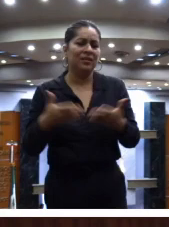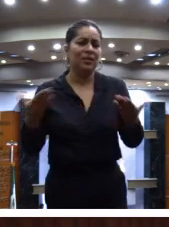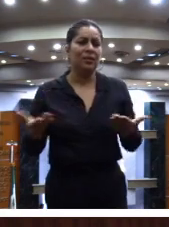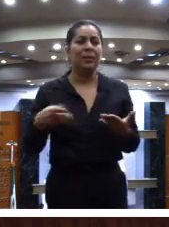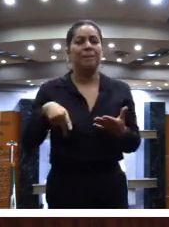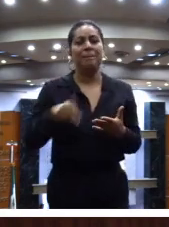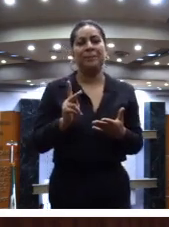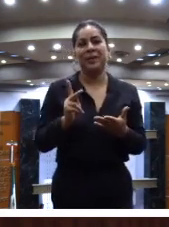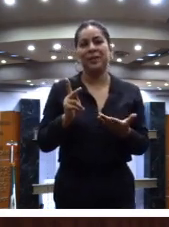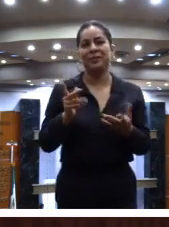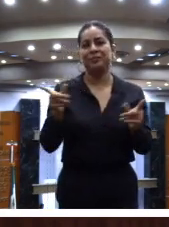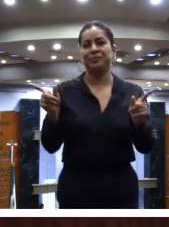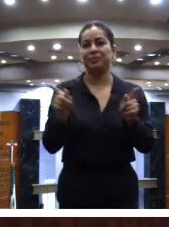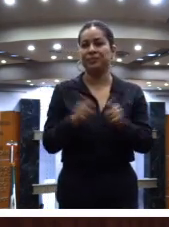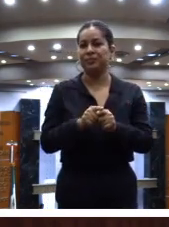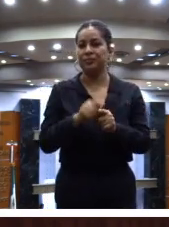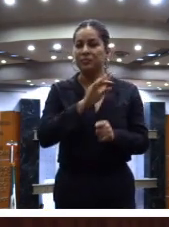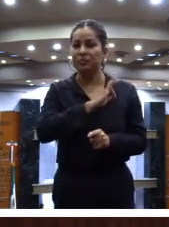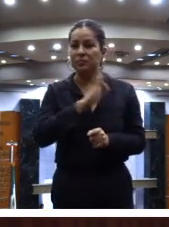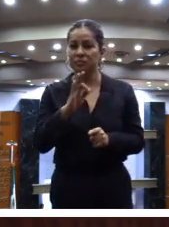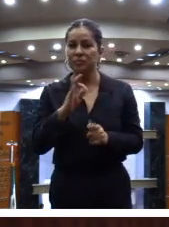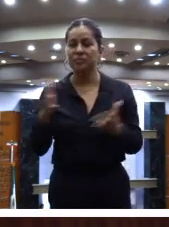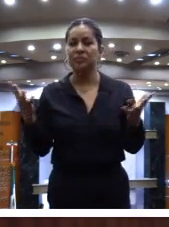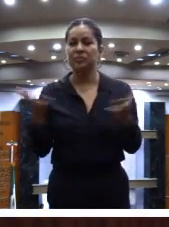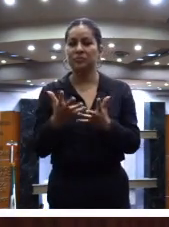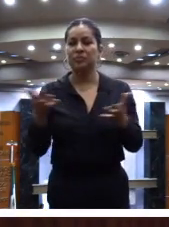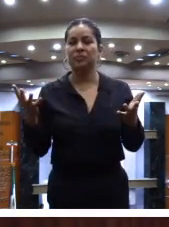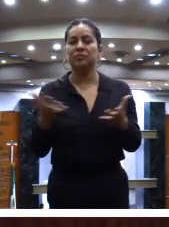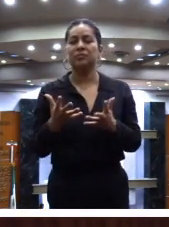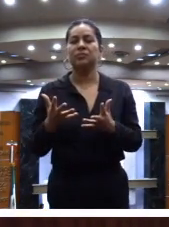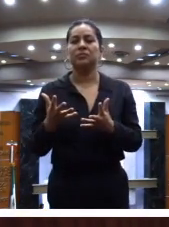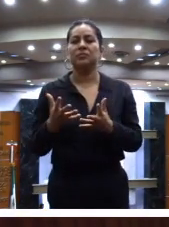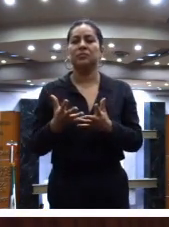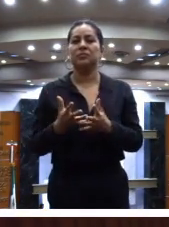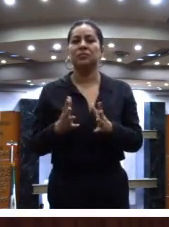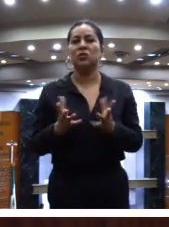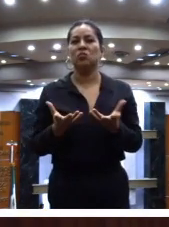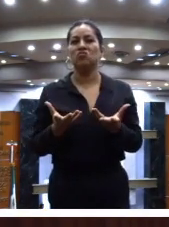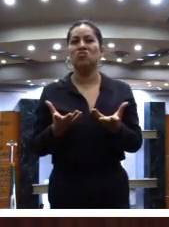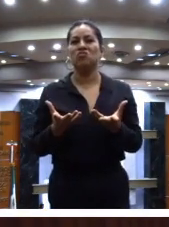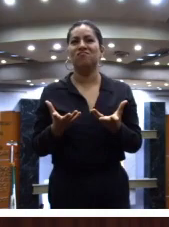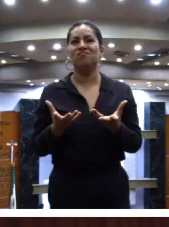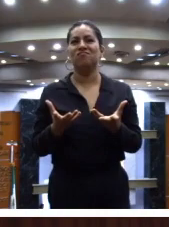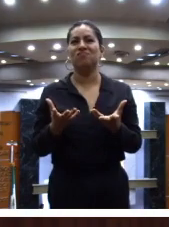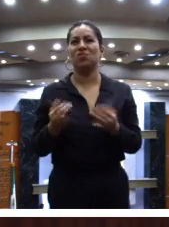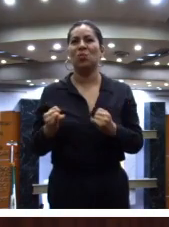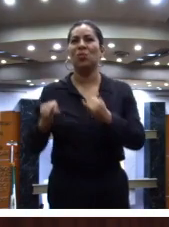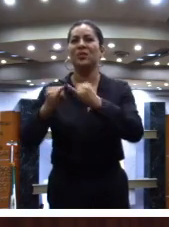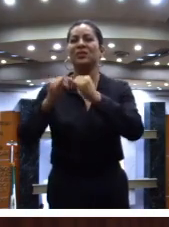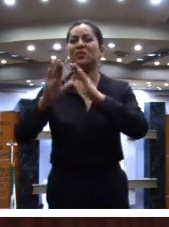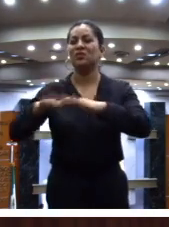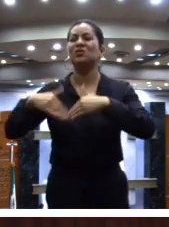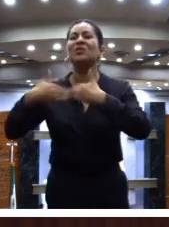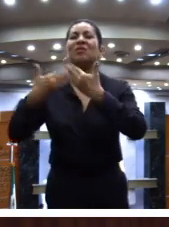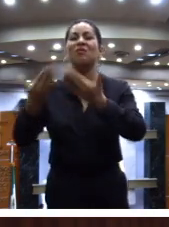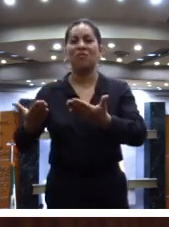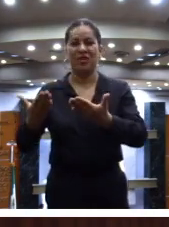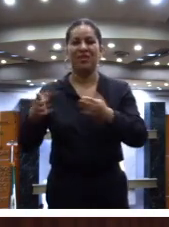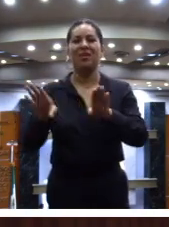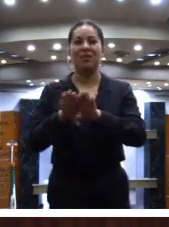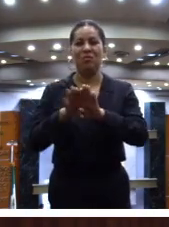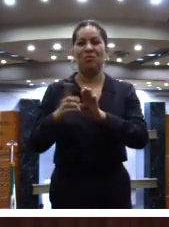sencillamente se pueda convertir en el organismo público descentralizado como lo